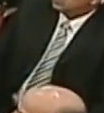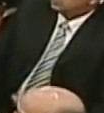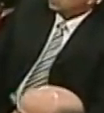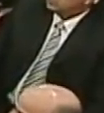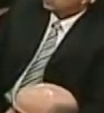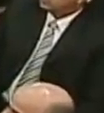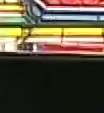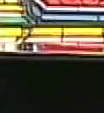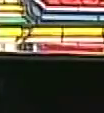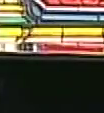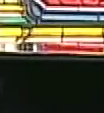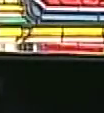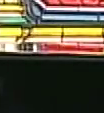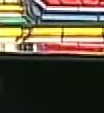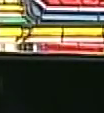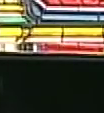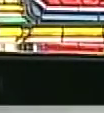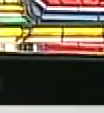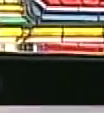alcaldes, alcaldesas,